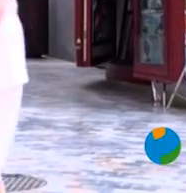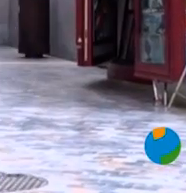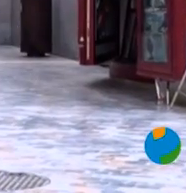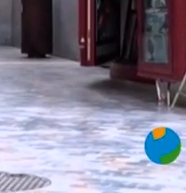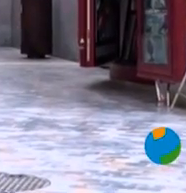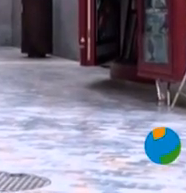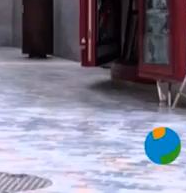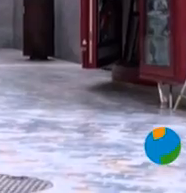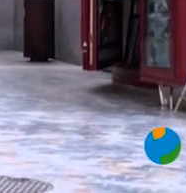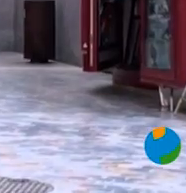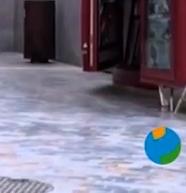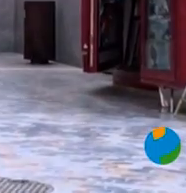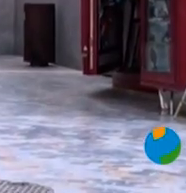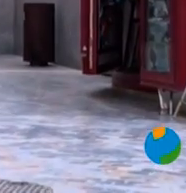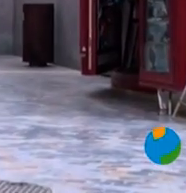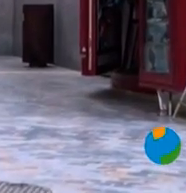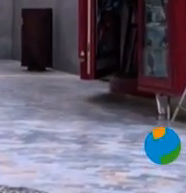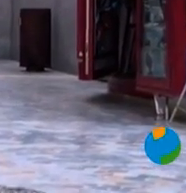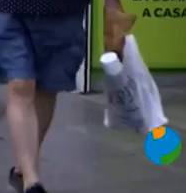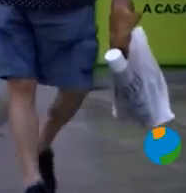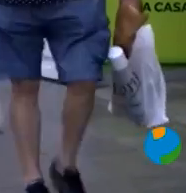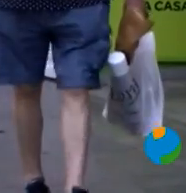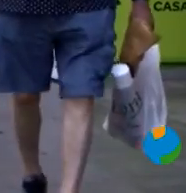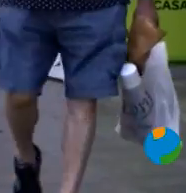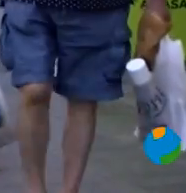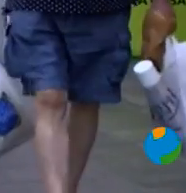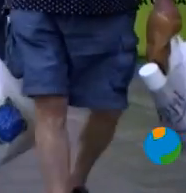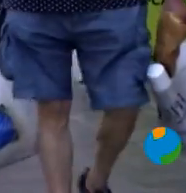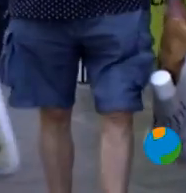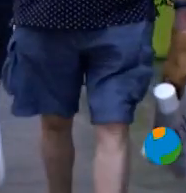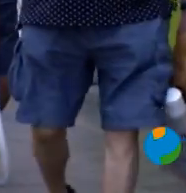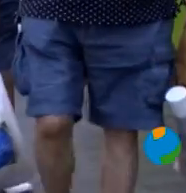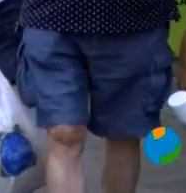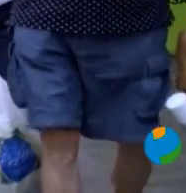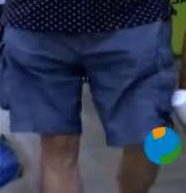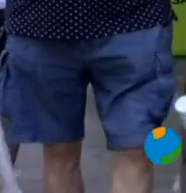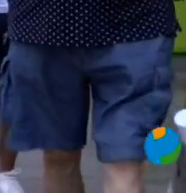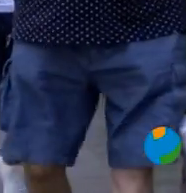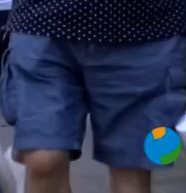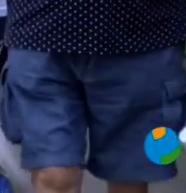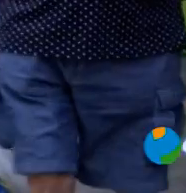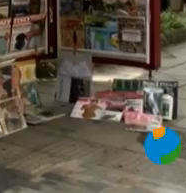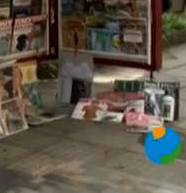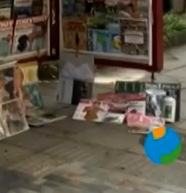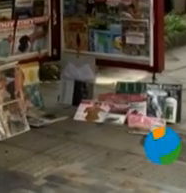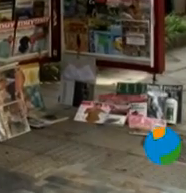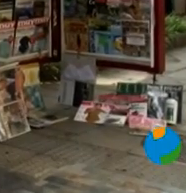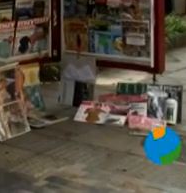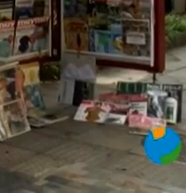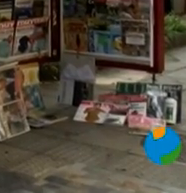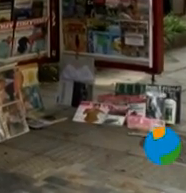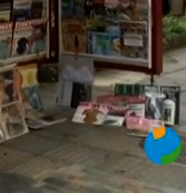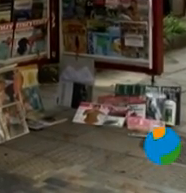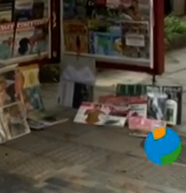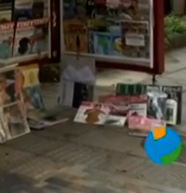se ha constatado es el ámbito social es decir reuniones familiares y de amigos en los que se relajan las medidas sanitarias y que